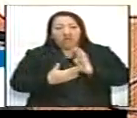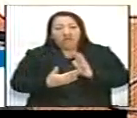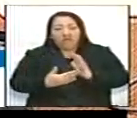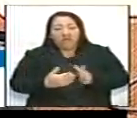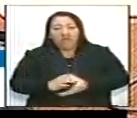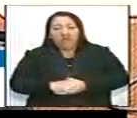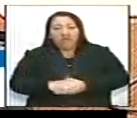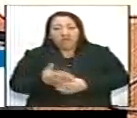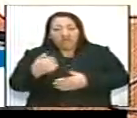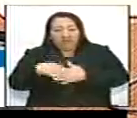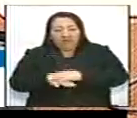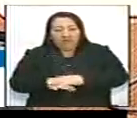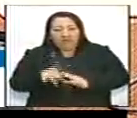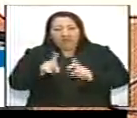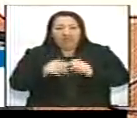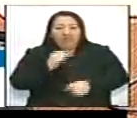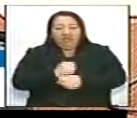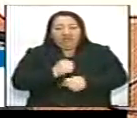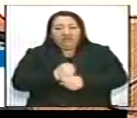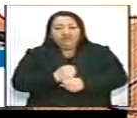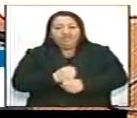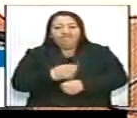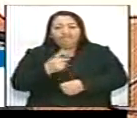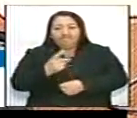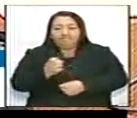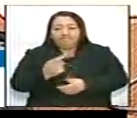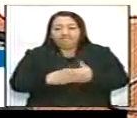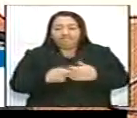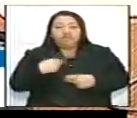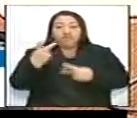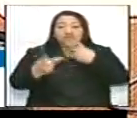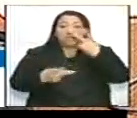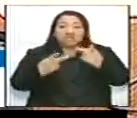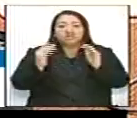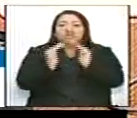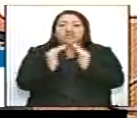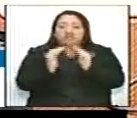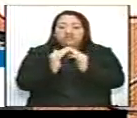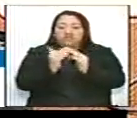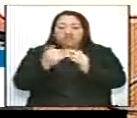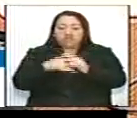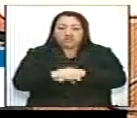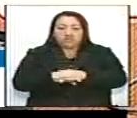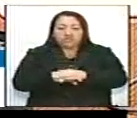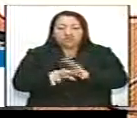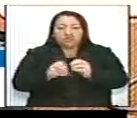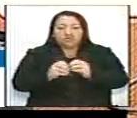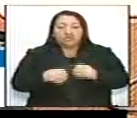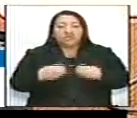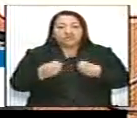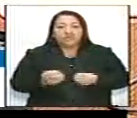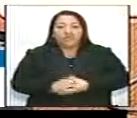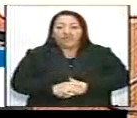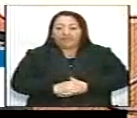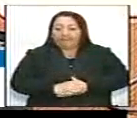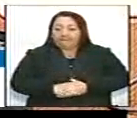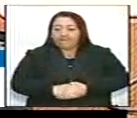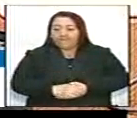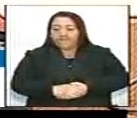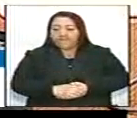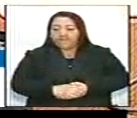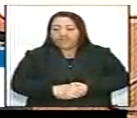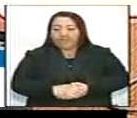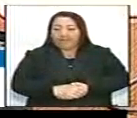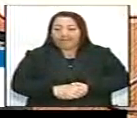colocar dentro de una de las metas la meta de las visitas domiciliarias dentro del marco de la reducción de la anemia y la desnutrición crónica